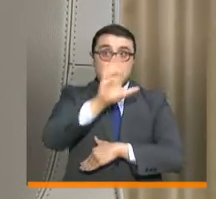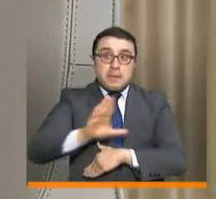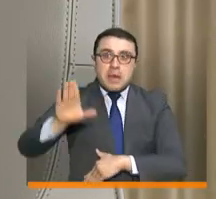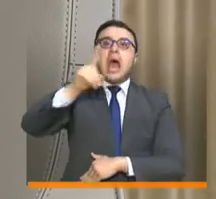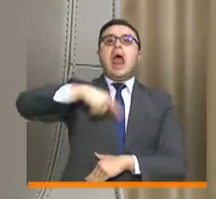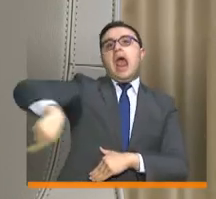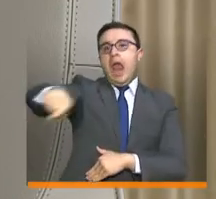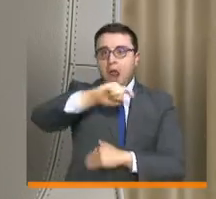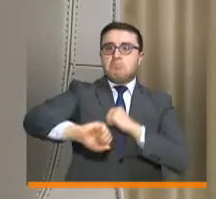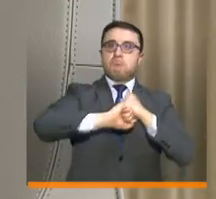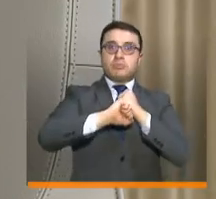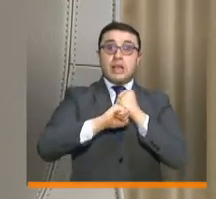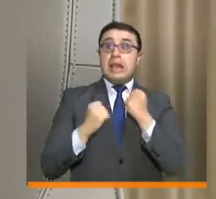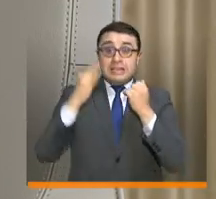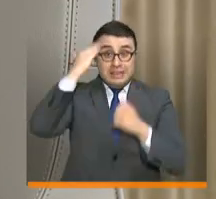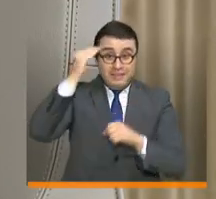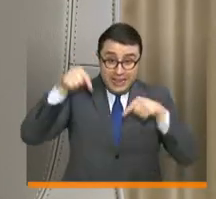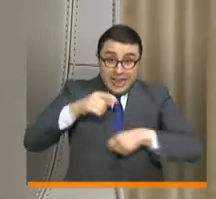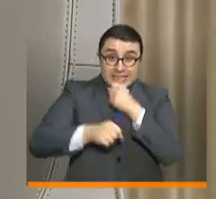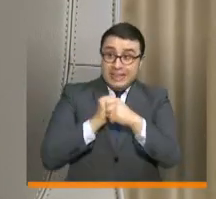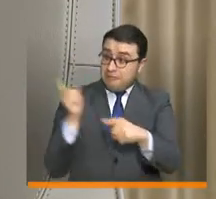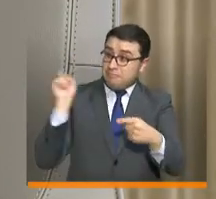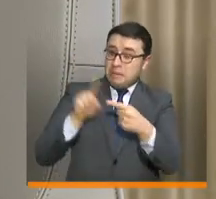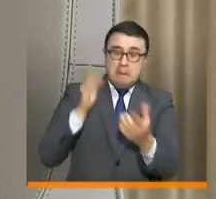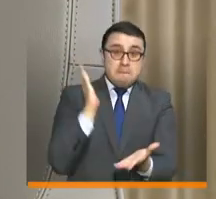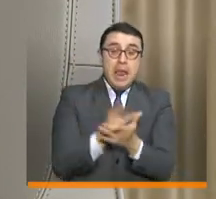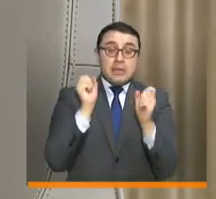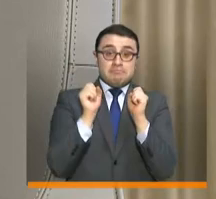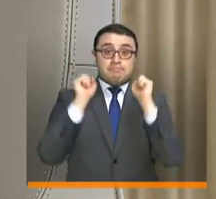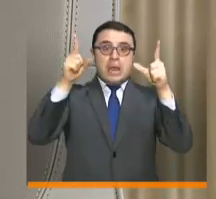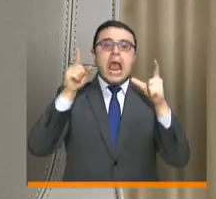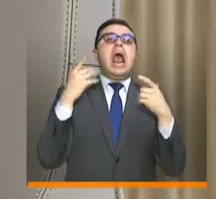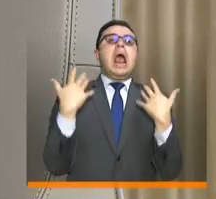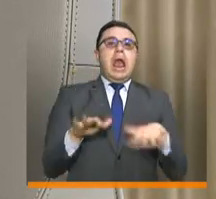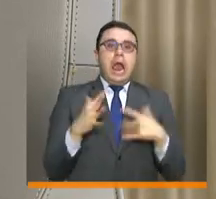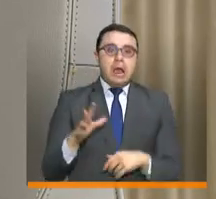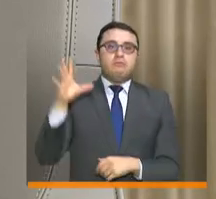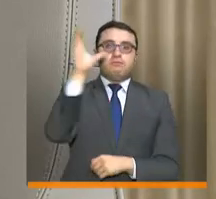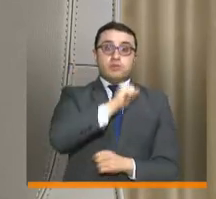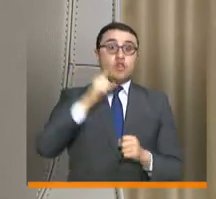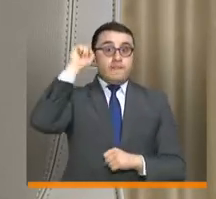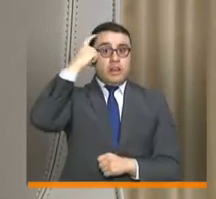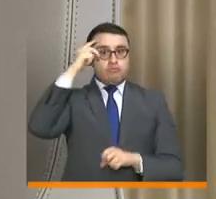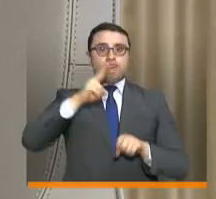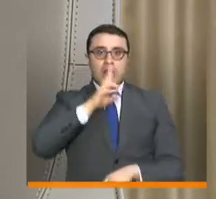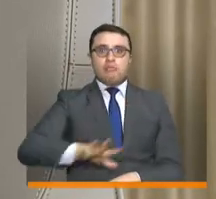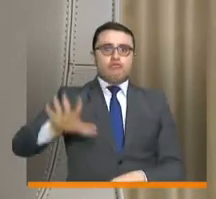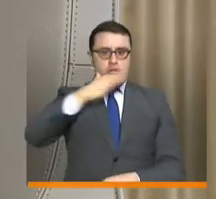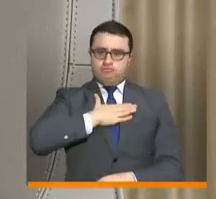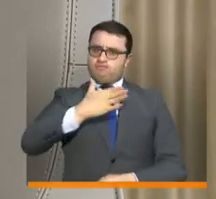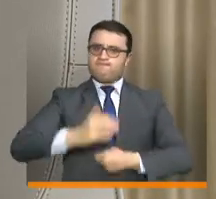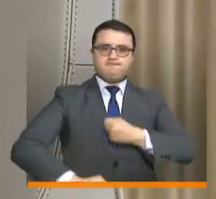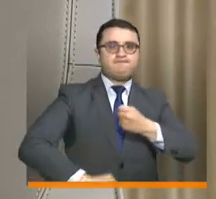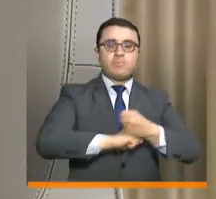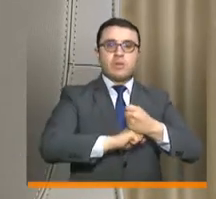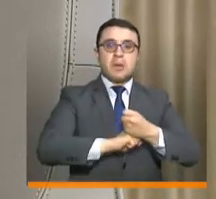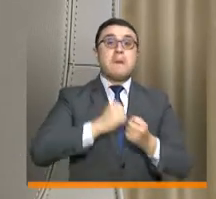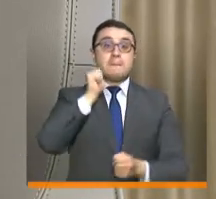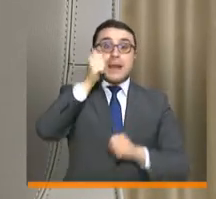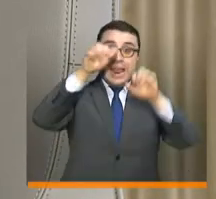año atípico y, como tal, nuevamente y en todos los temas de la agenda educativa, el Gobierno Nacional se suma. Mañana estaremos con todas las